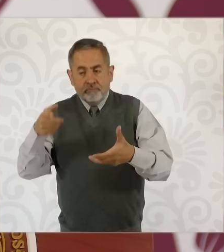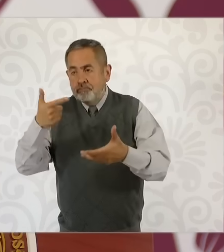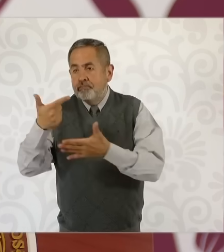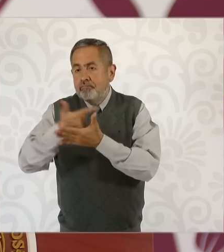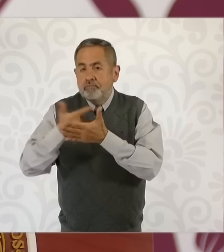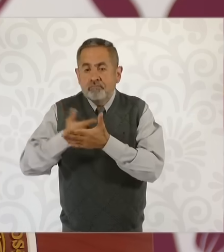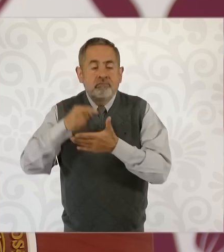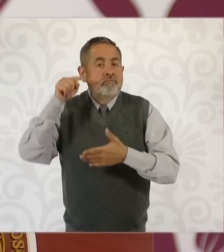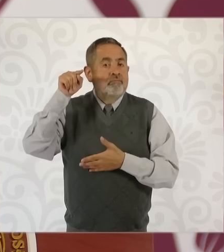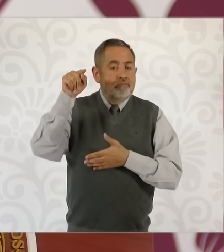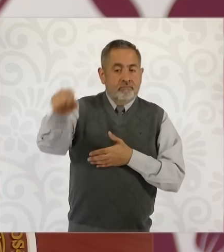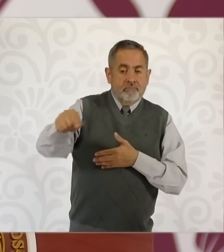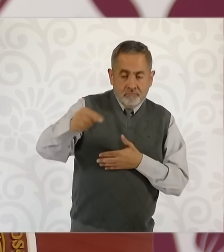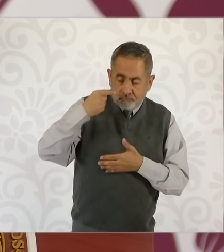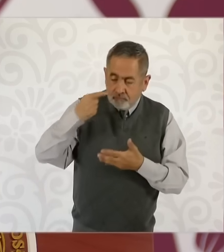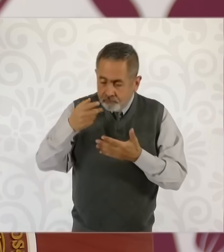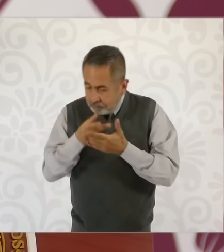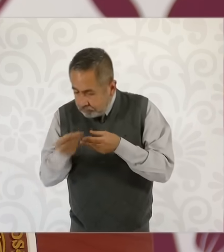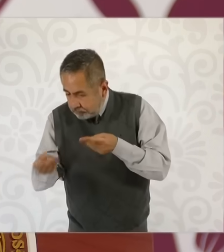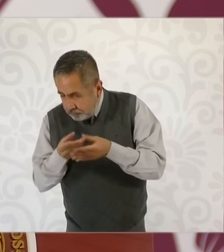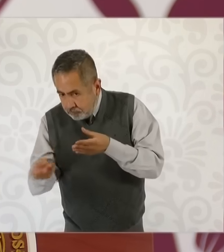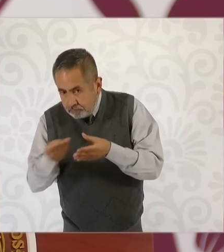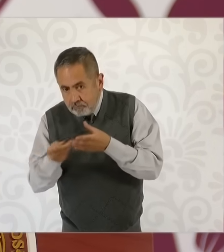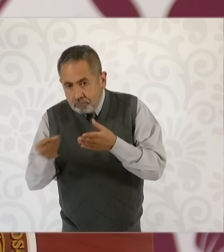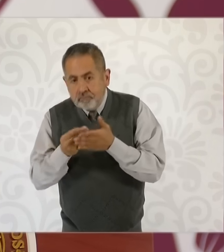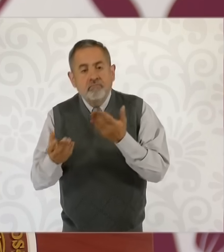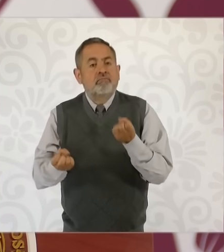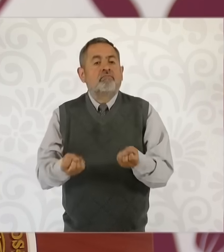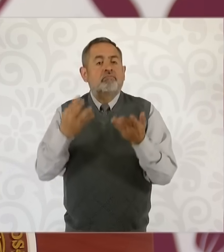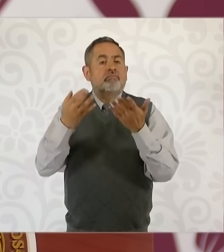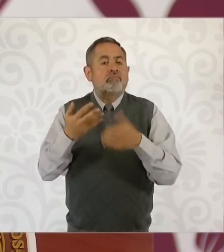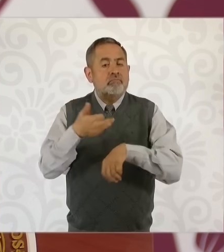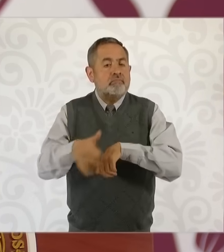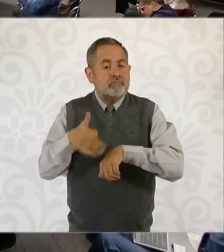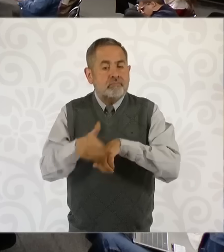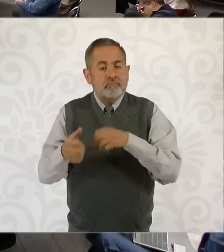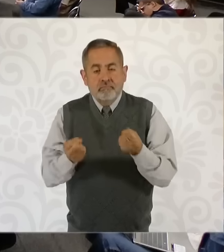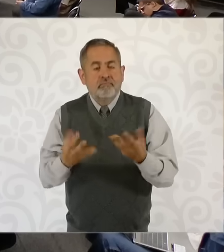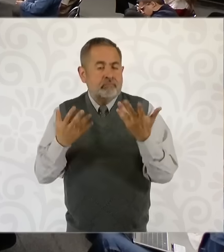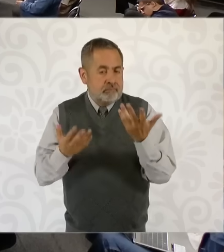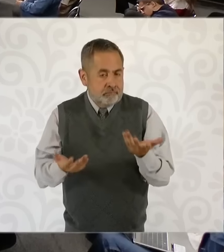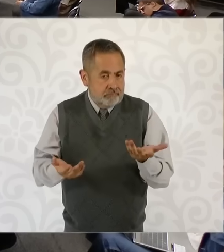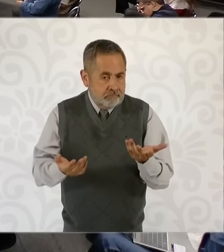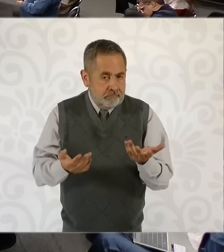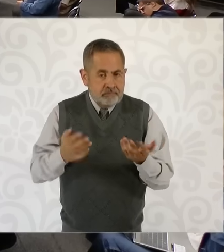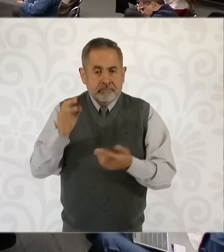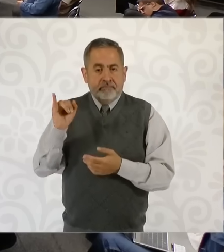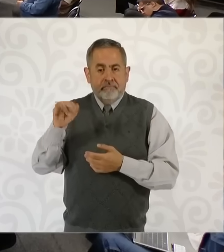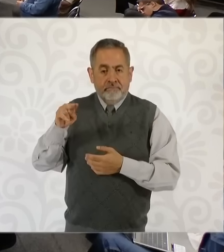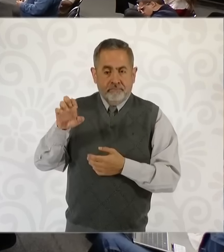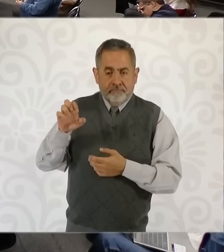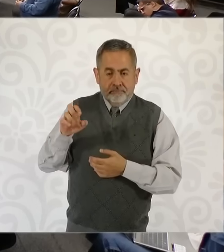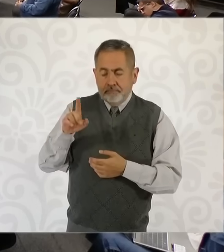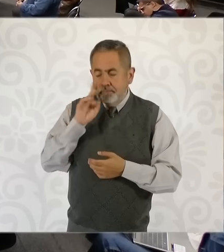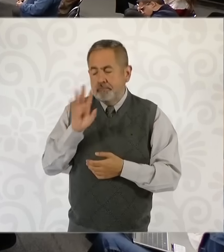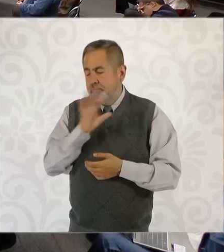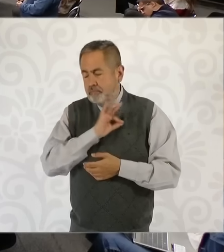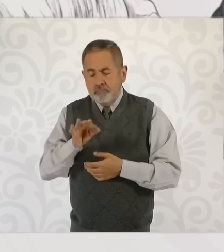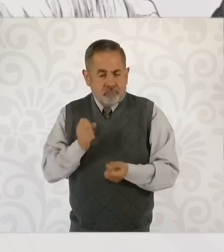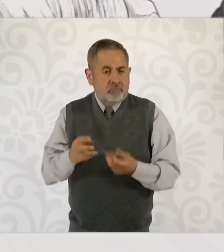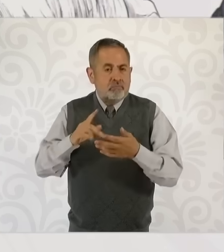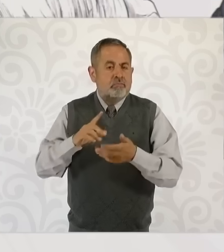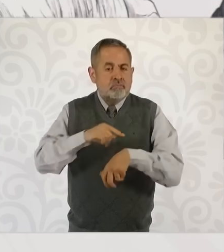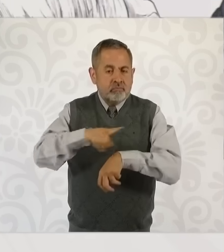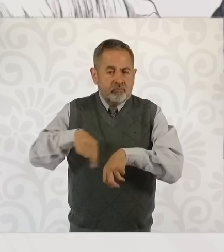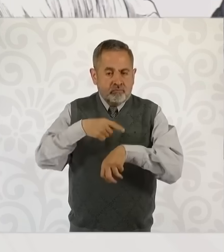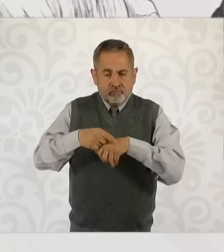distrital y en el consejo distrital se va a hacer el conteo. De acuerdo con lo que ha dicho el INE, van a ser determinado número de horas